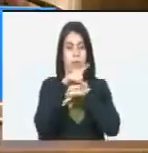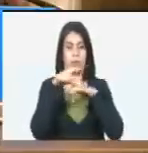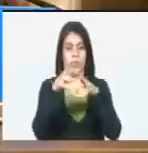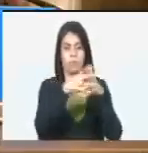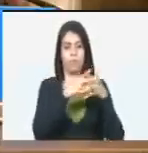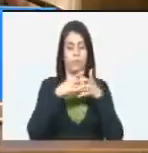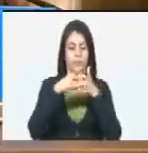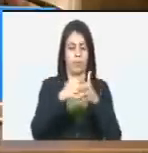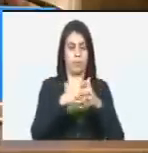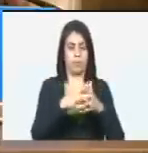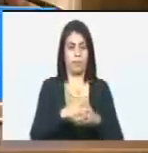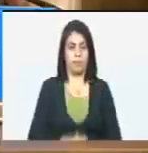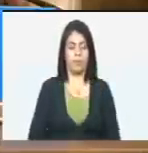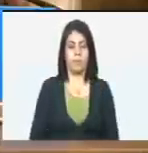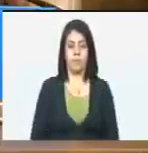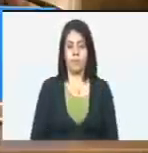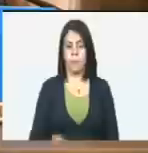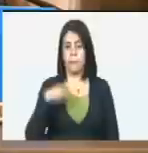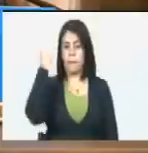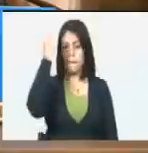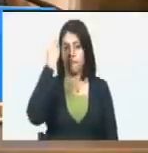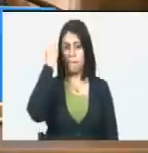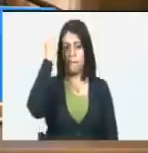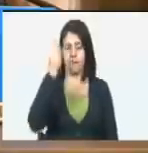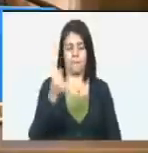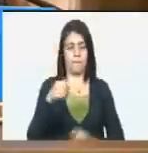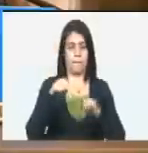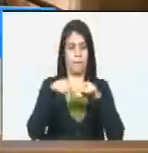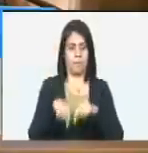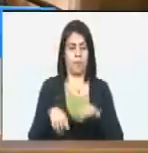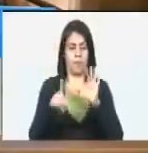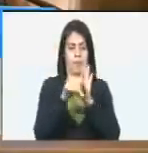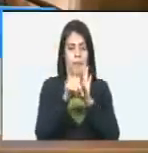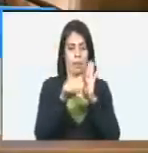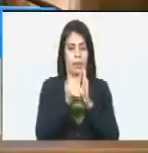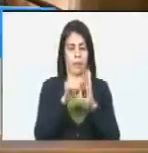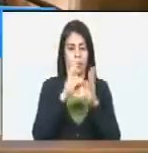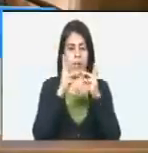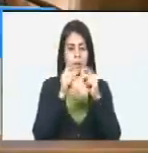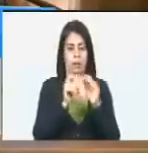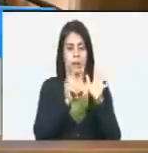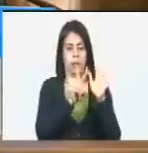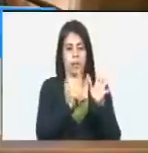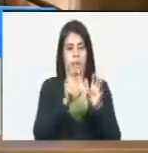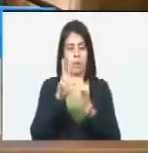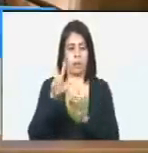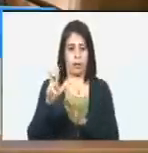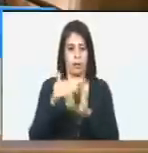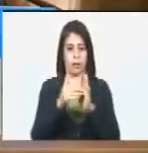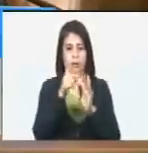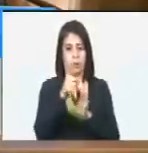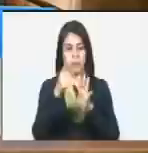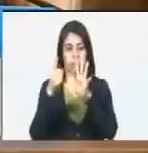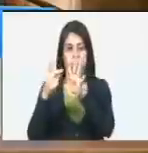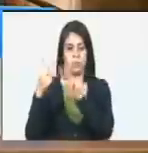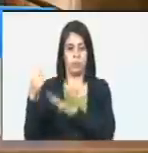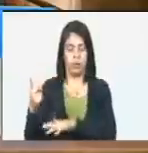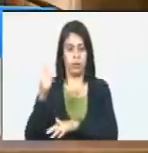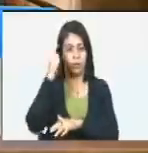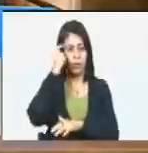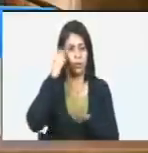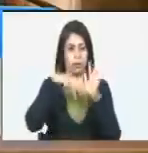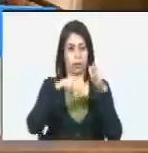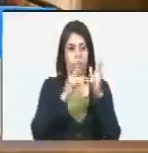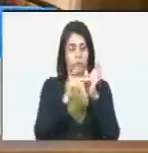época. Considerando que mediante el decreto ejecutivo número 7362 de fecha 12 de abril